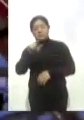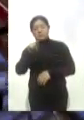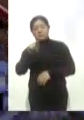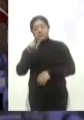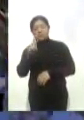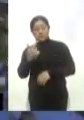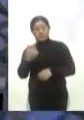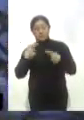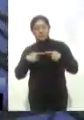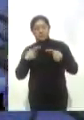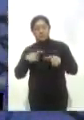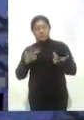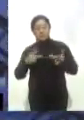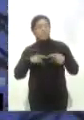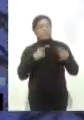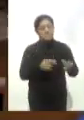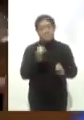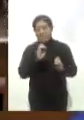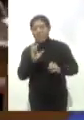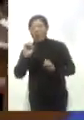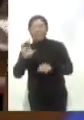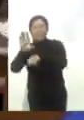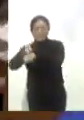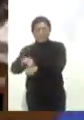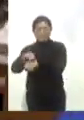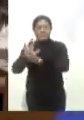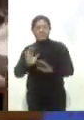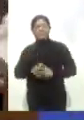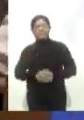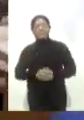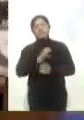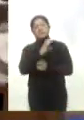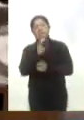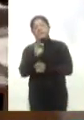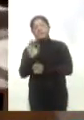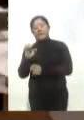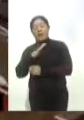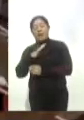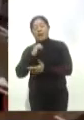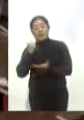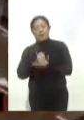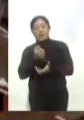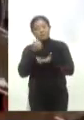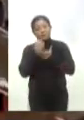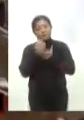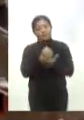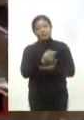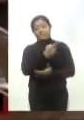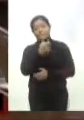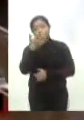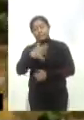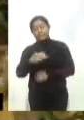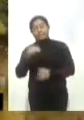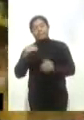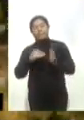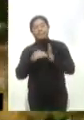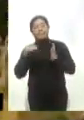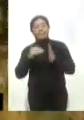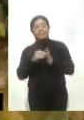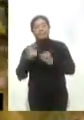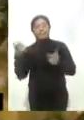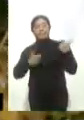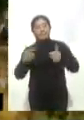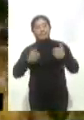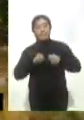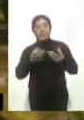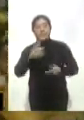trabajadores no vulnerables o que pidieron permiso. La CFE autorizó una inversión de más de 110 millones de pesos con el fin de contar con los insumos